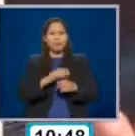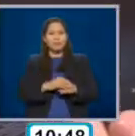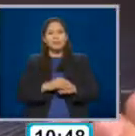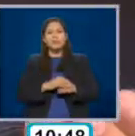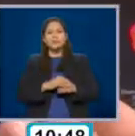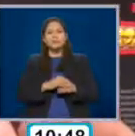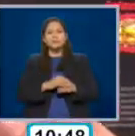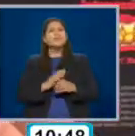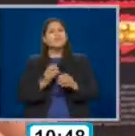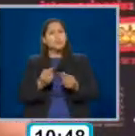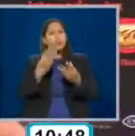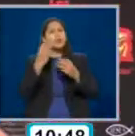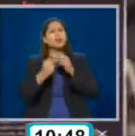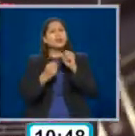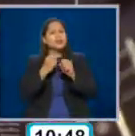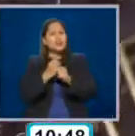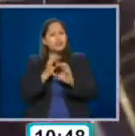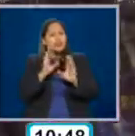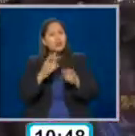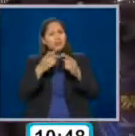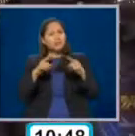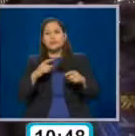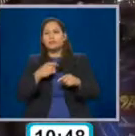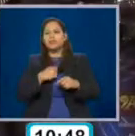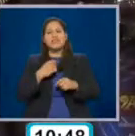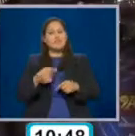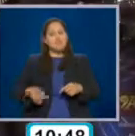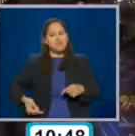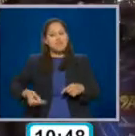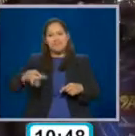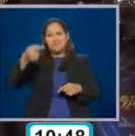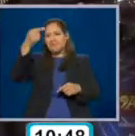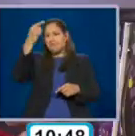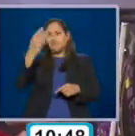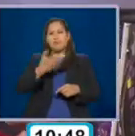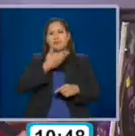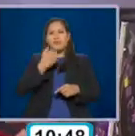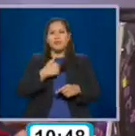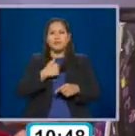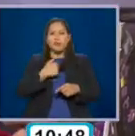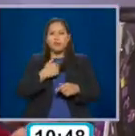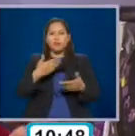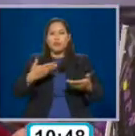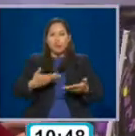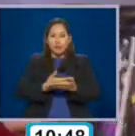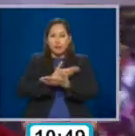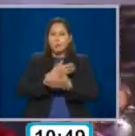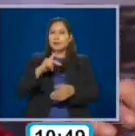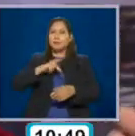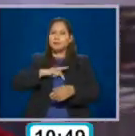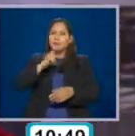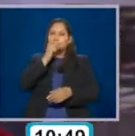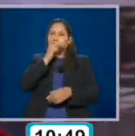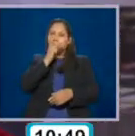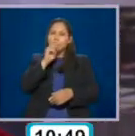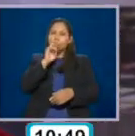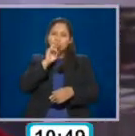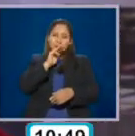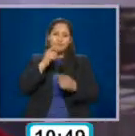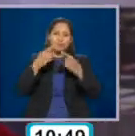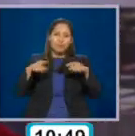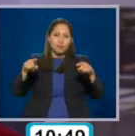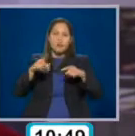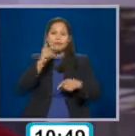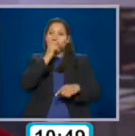digitales. ¿Cuántos años ya de músico? Todos, toda mi vida, porque yo nací en una familia de músicos. Mi padre, que